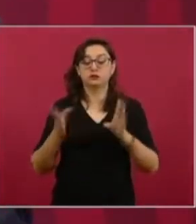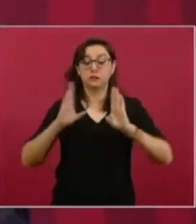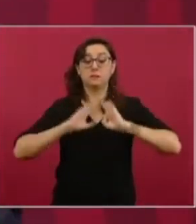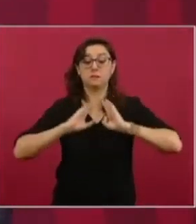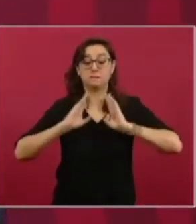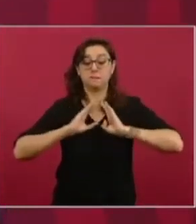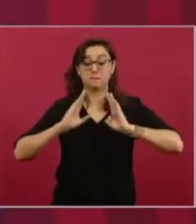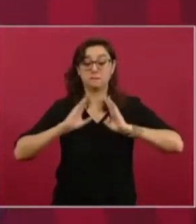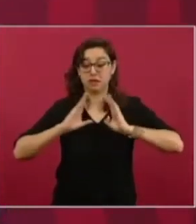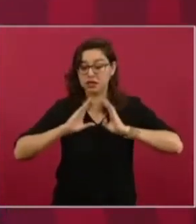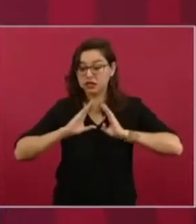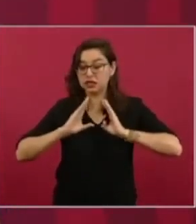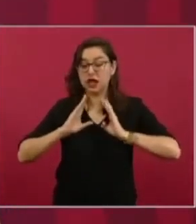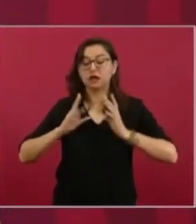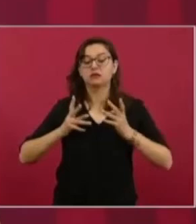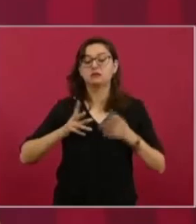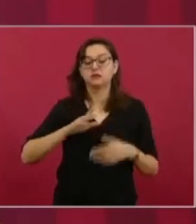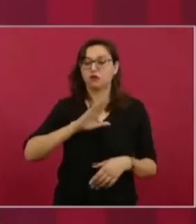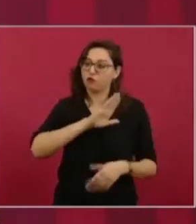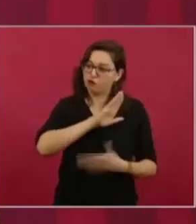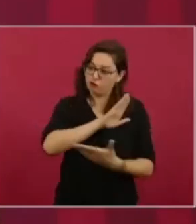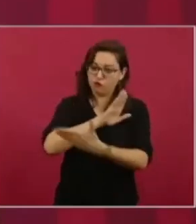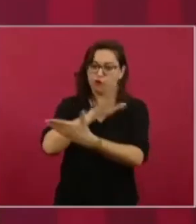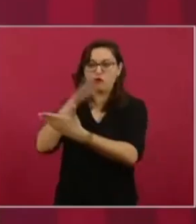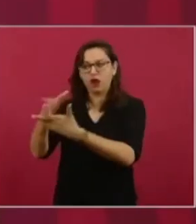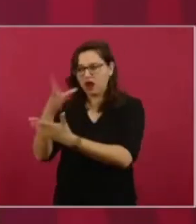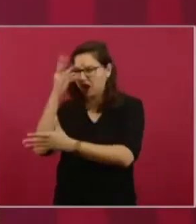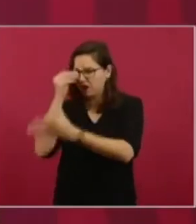más represores. Allá estuvo